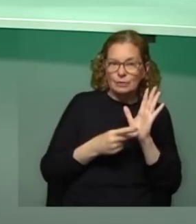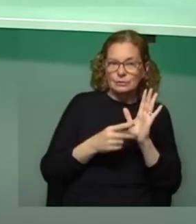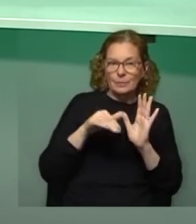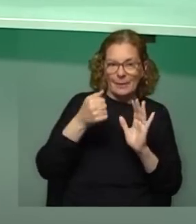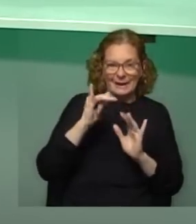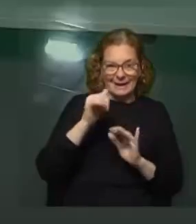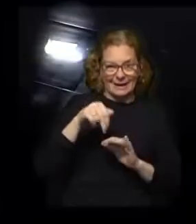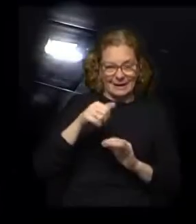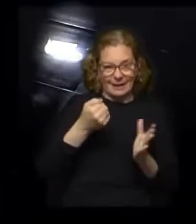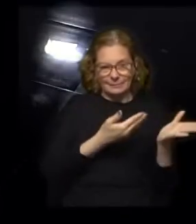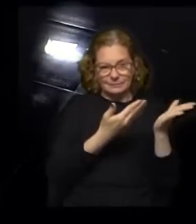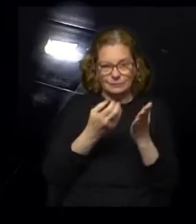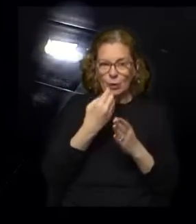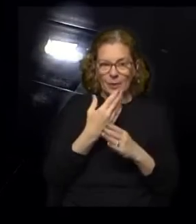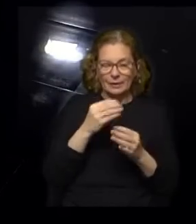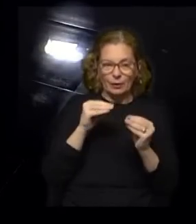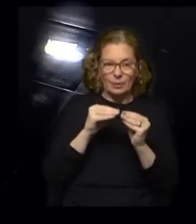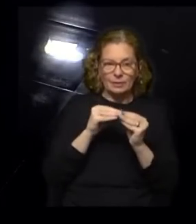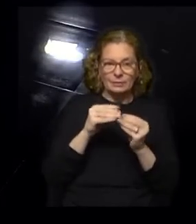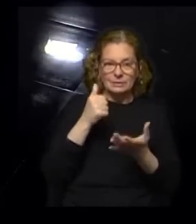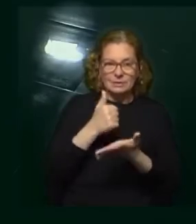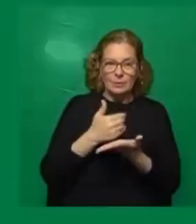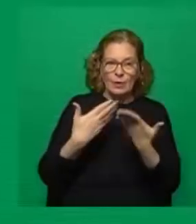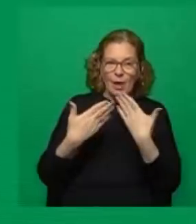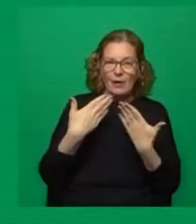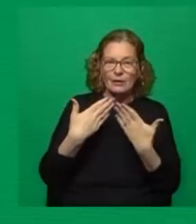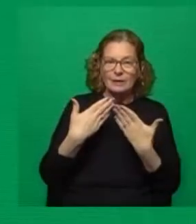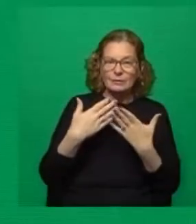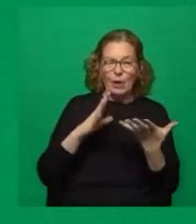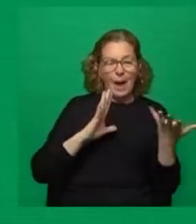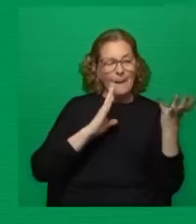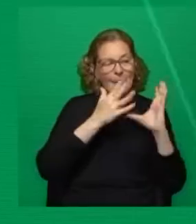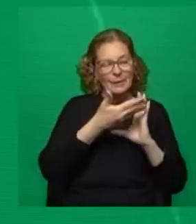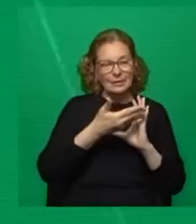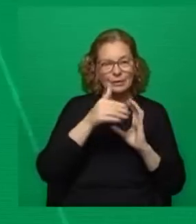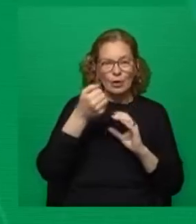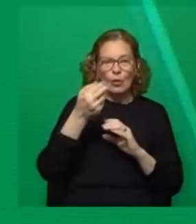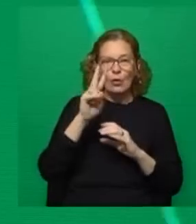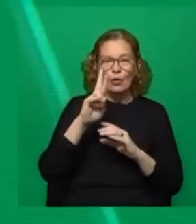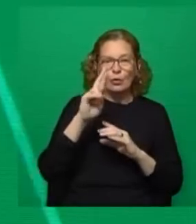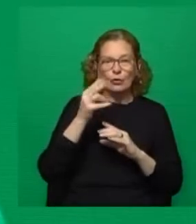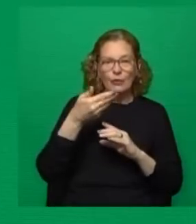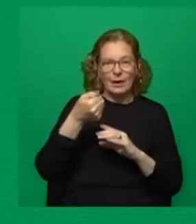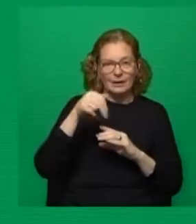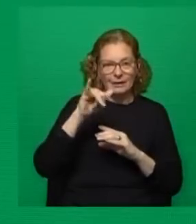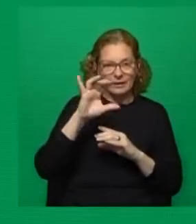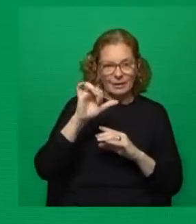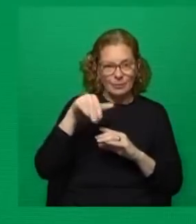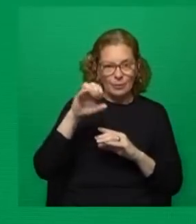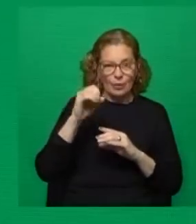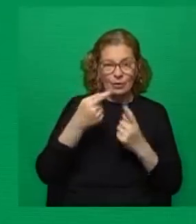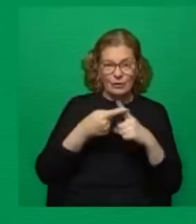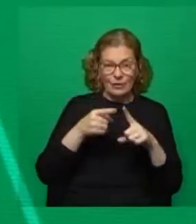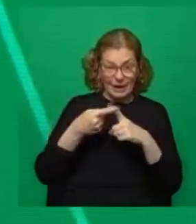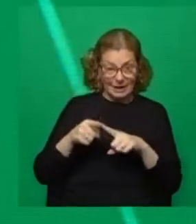Abreu desarrolla Así es como andan compañeros estamos hablando de urbanismo y ambiente porque como bien dijeron hay diferentes emprendimientos